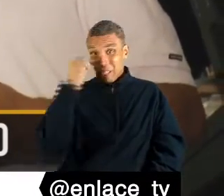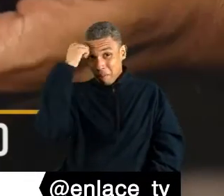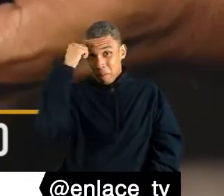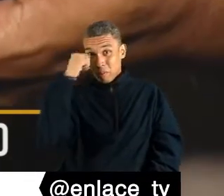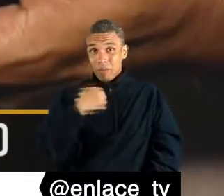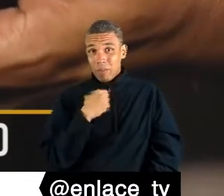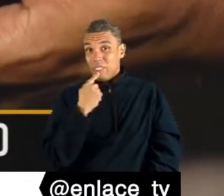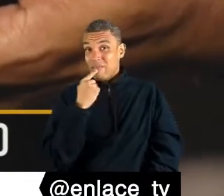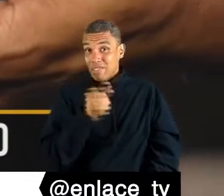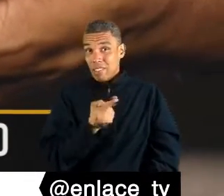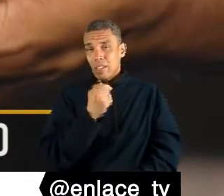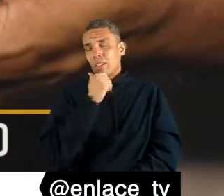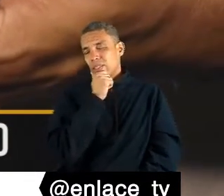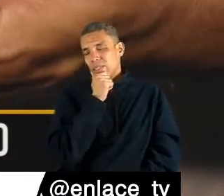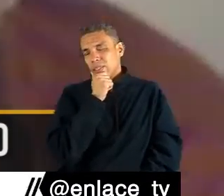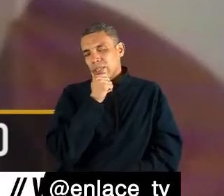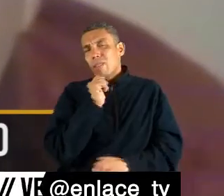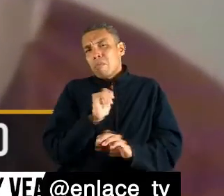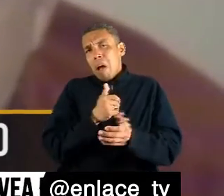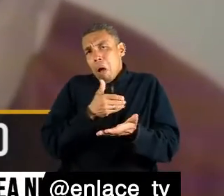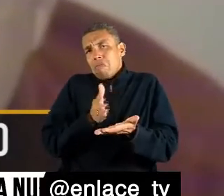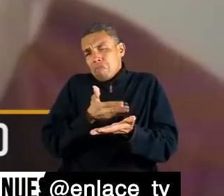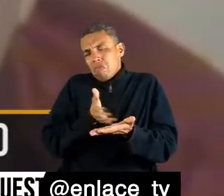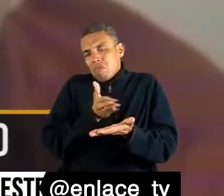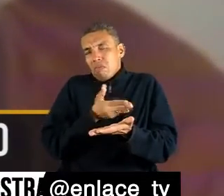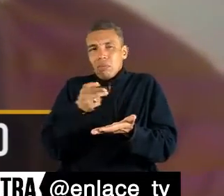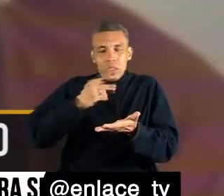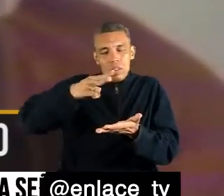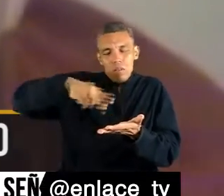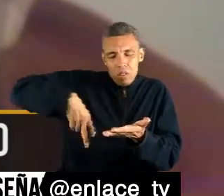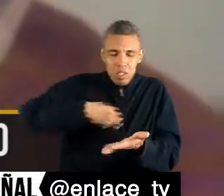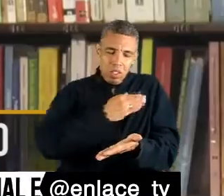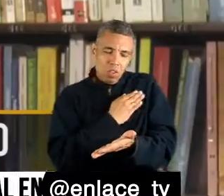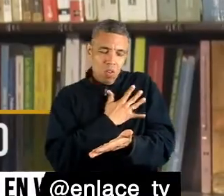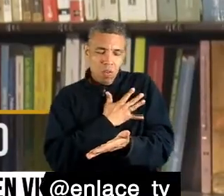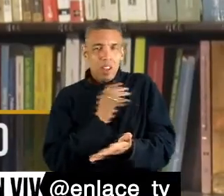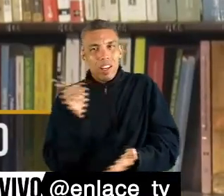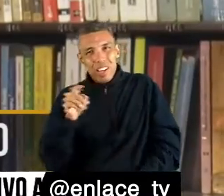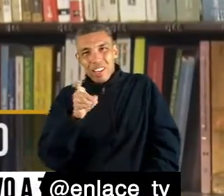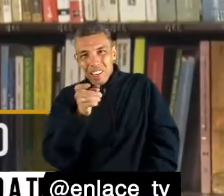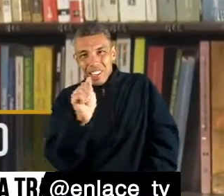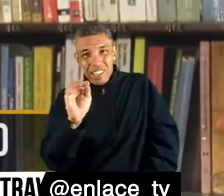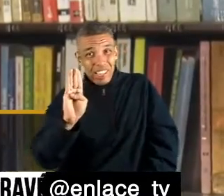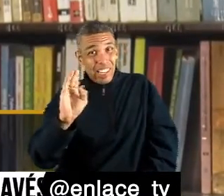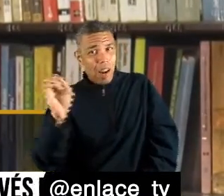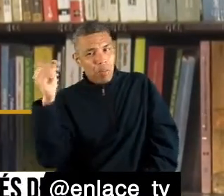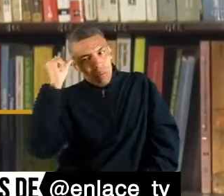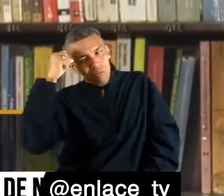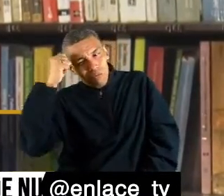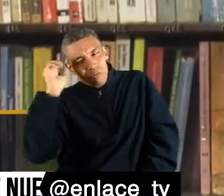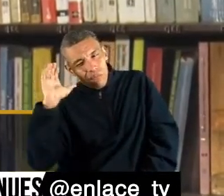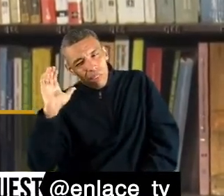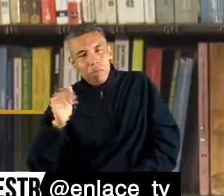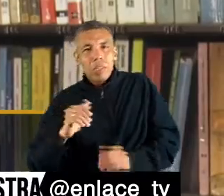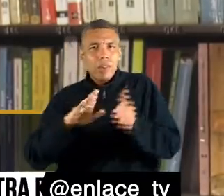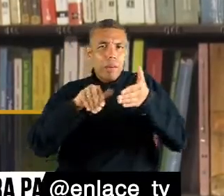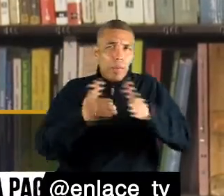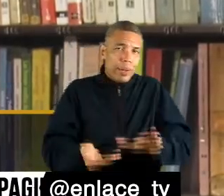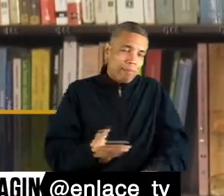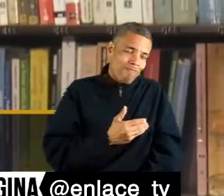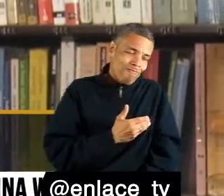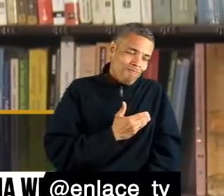Gabo, aunque sus libros están ahí para testimoniar para siempre su existencia. Primero, la desaparición física de Gabriel